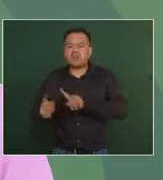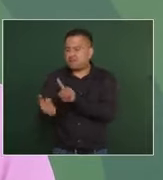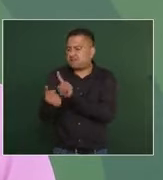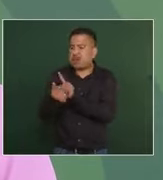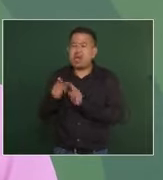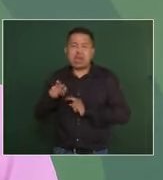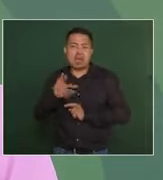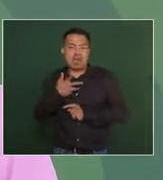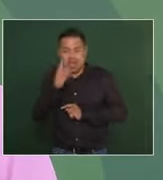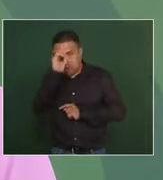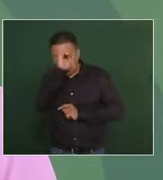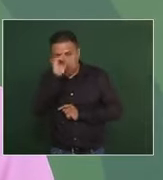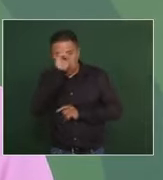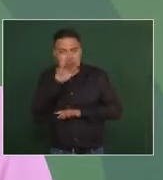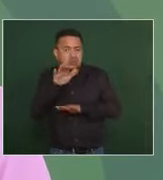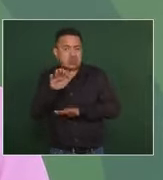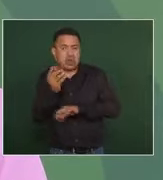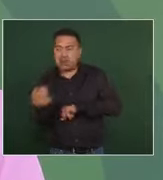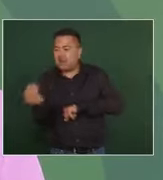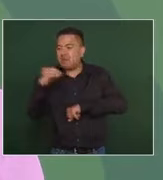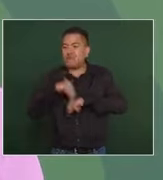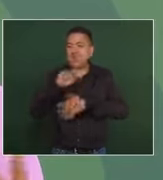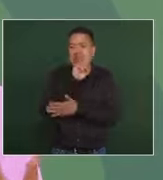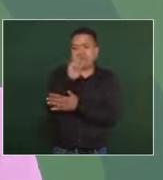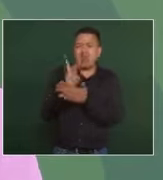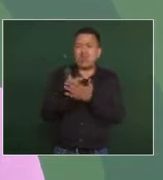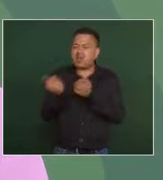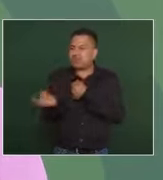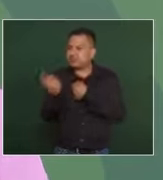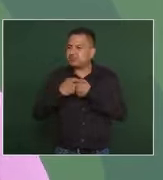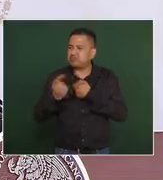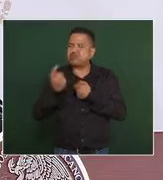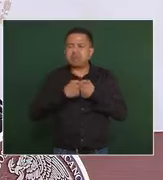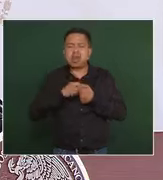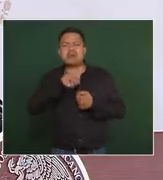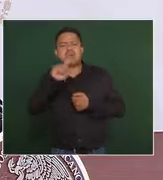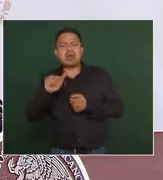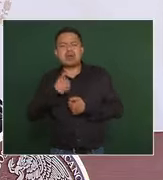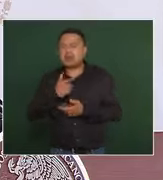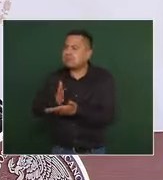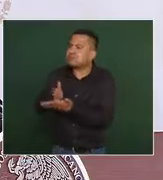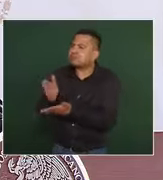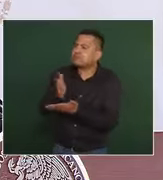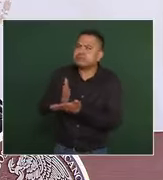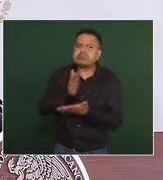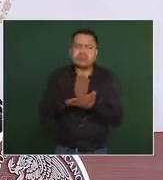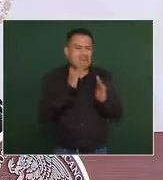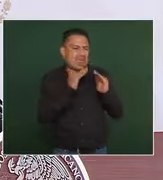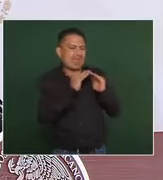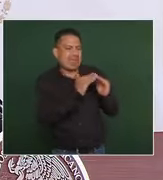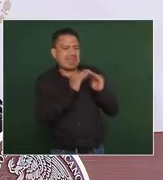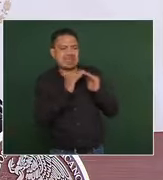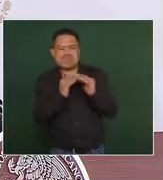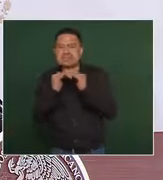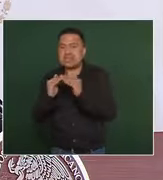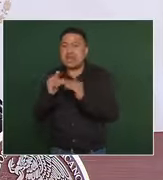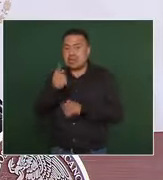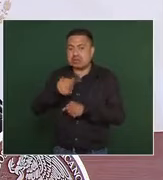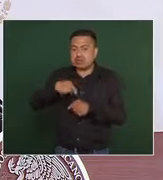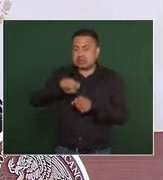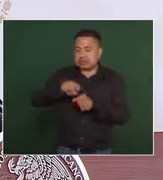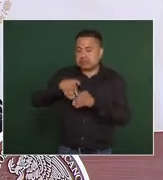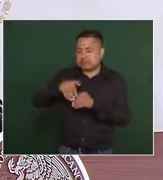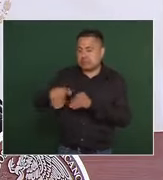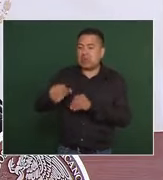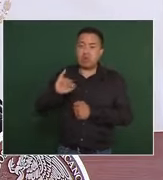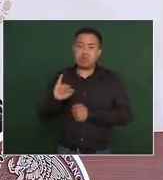alguna observación sobre su incorporación al programa. Los fuimos a verificar a su domicilio y esta semana, desde